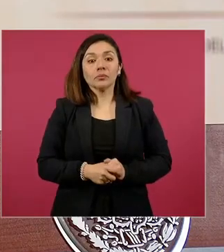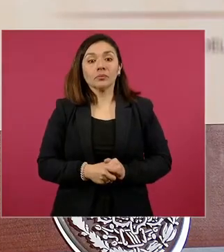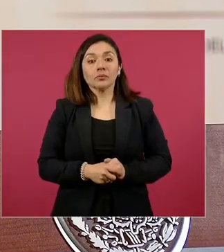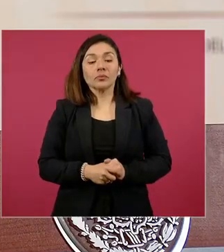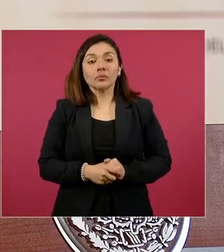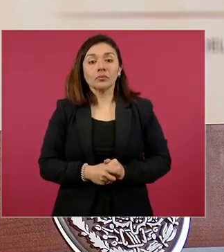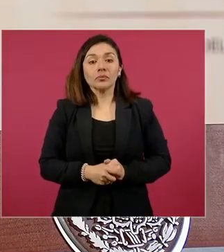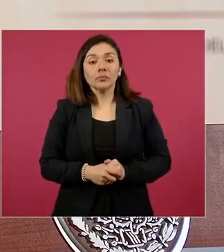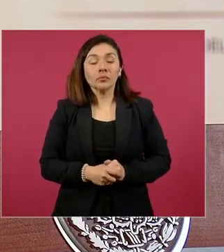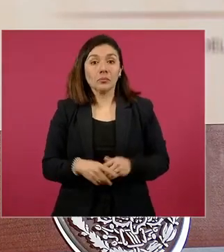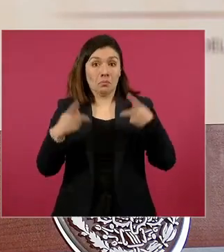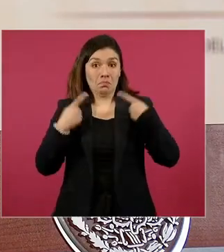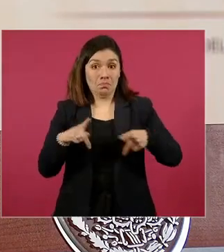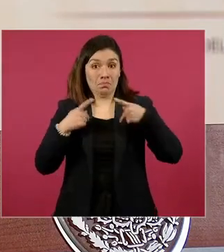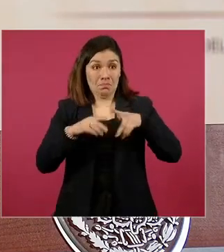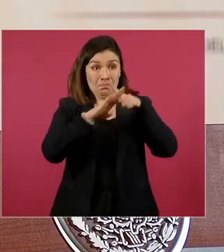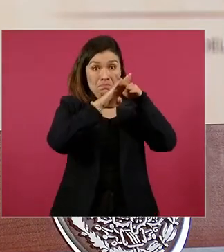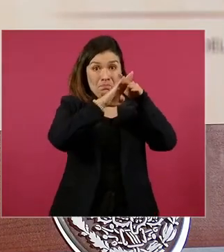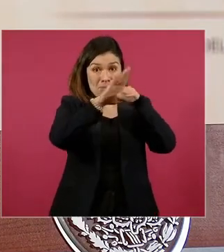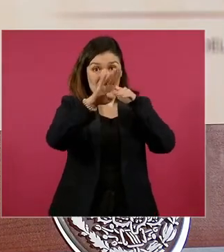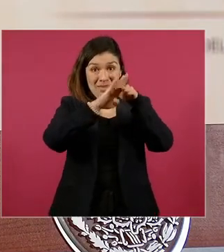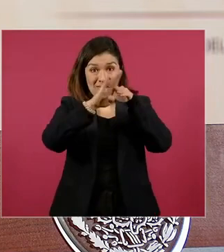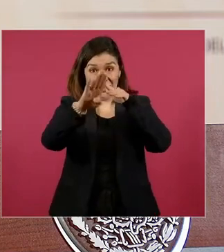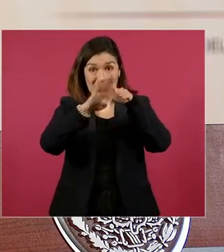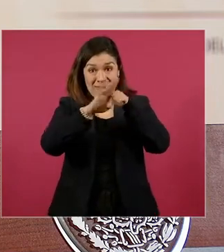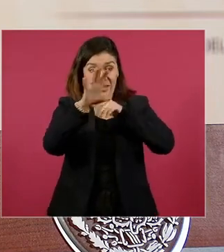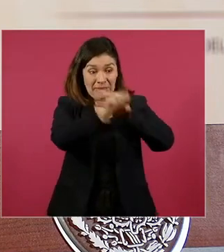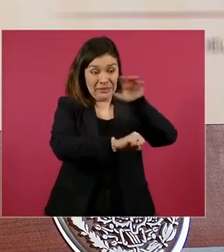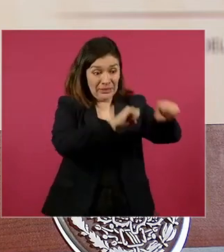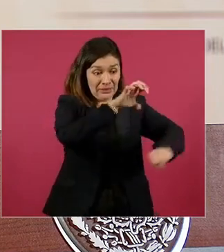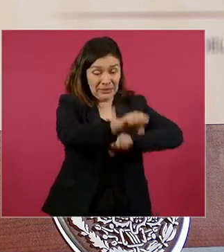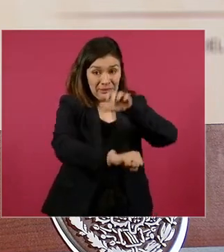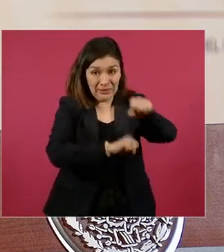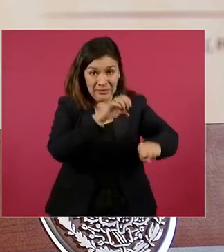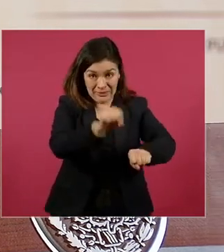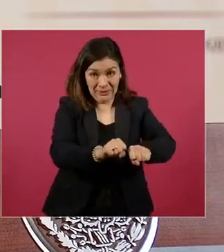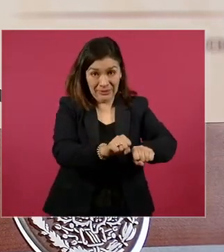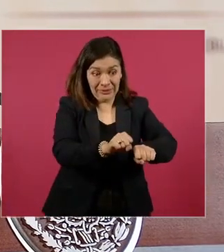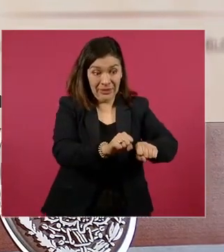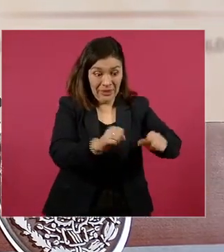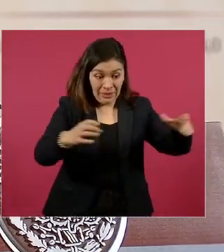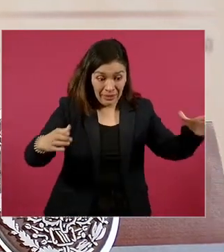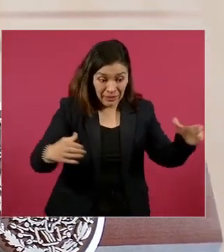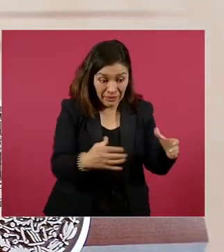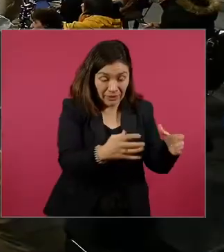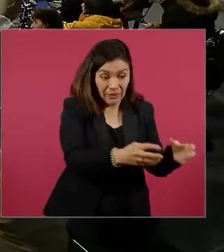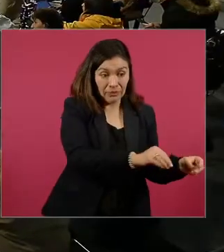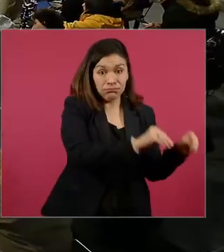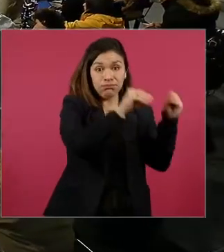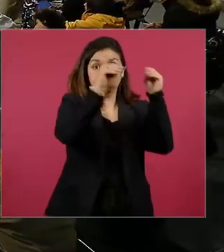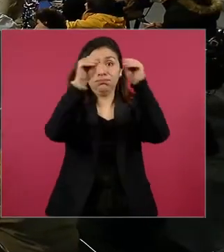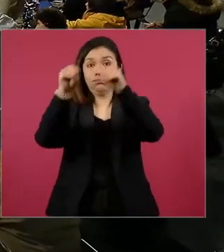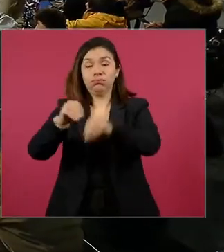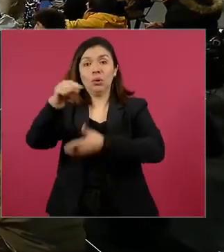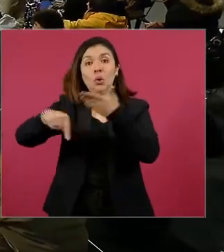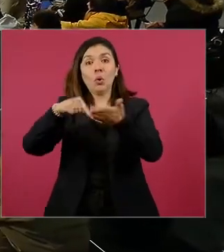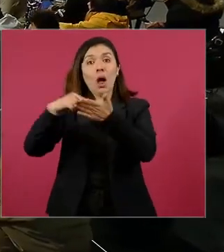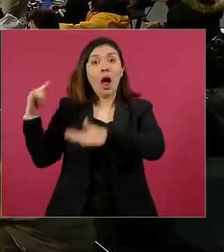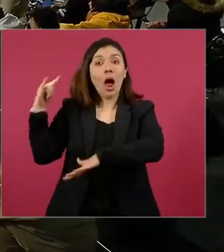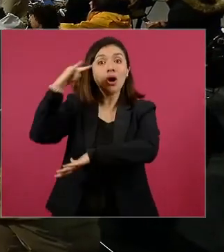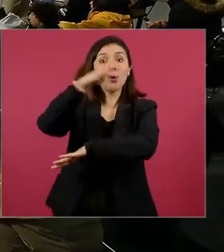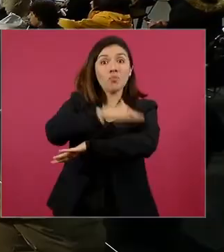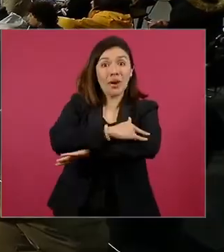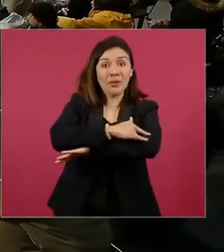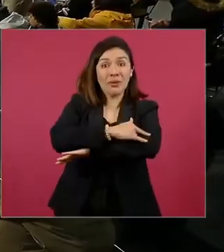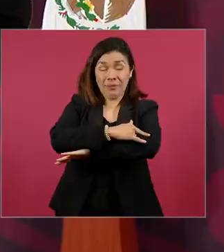detuvieron a migrantes de aquel lado de la frontera y los llevan a un aeropuerto, los suben a un